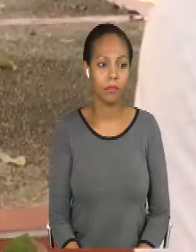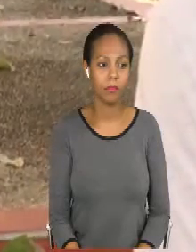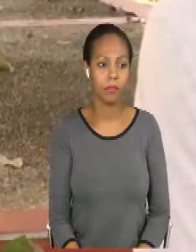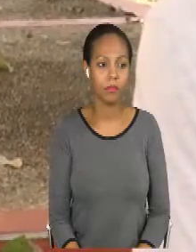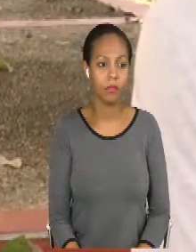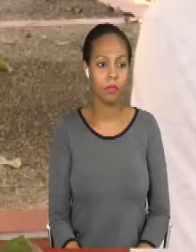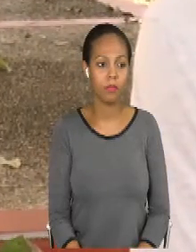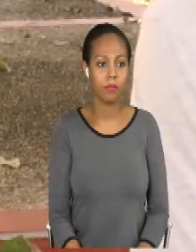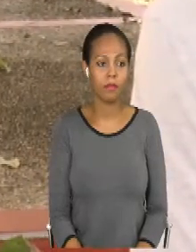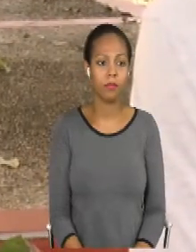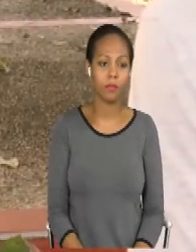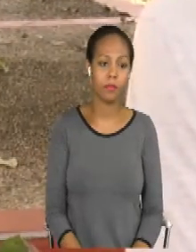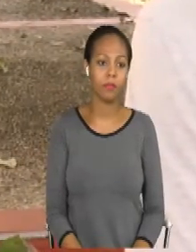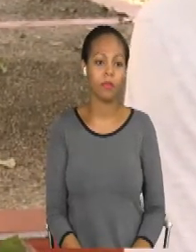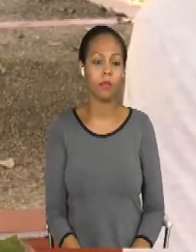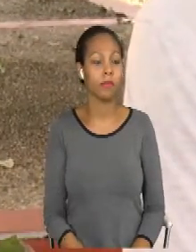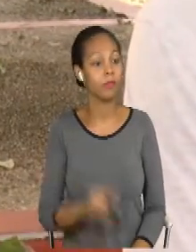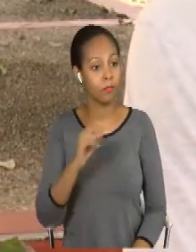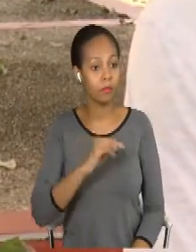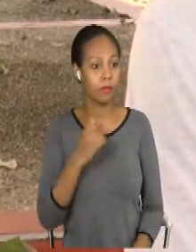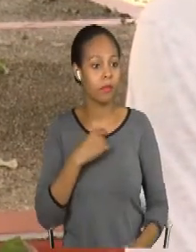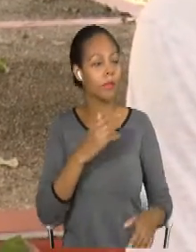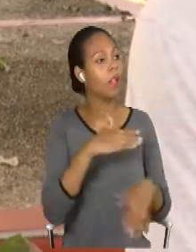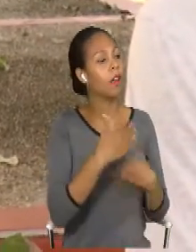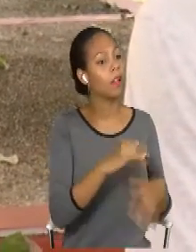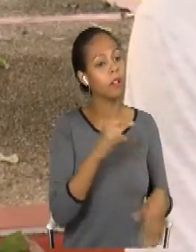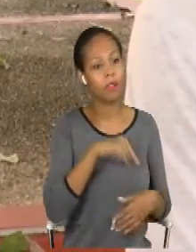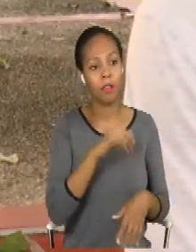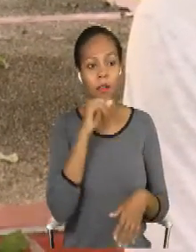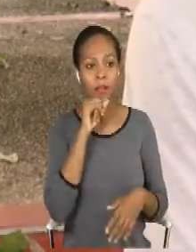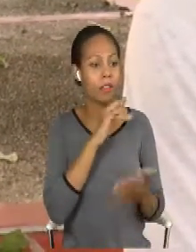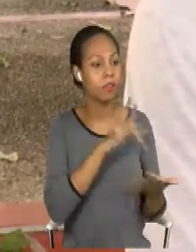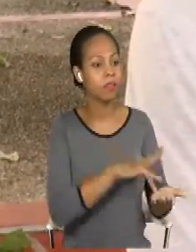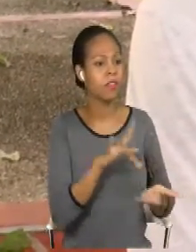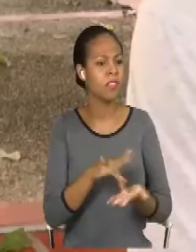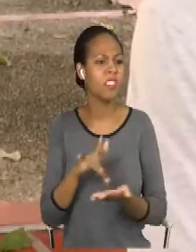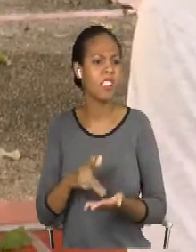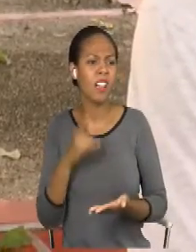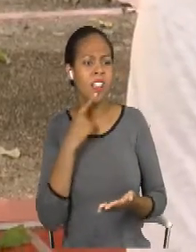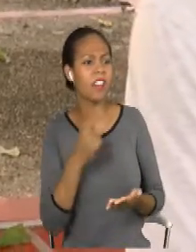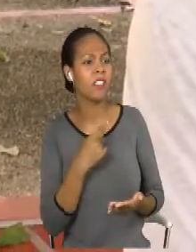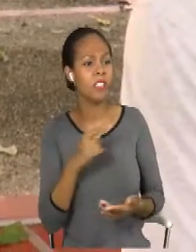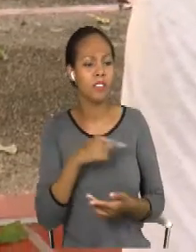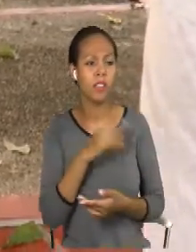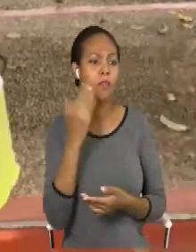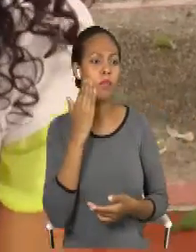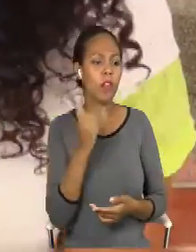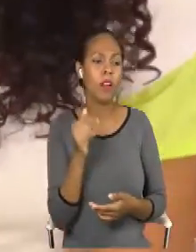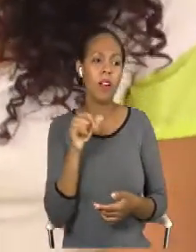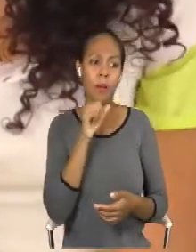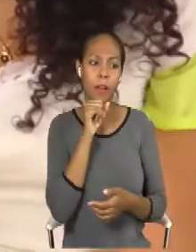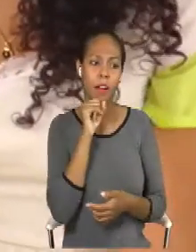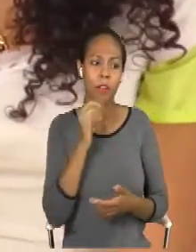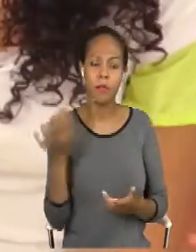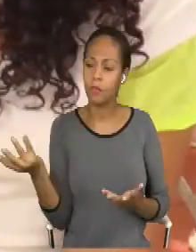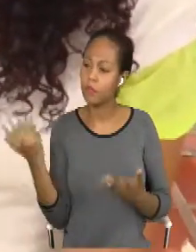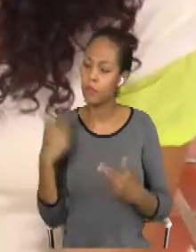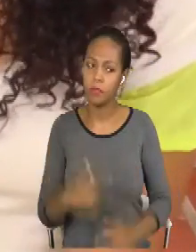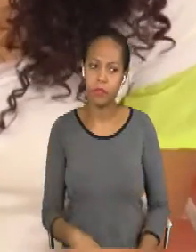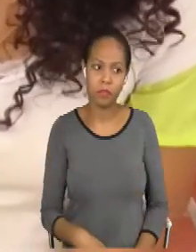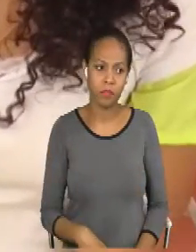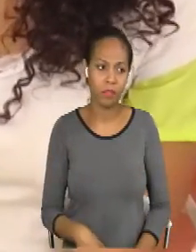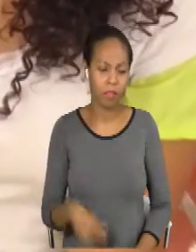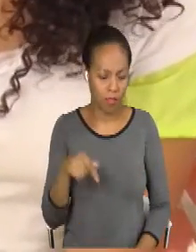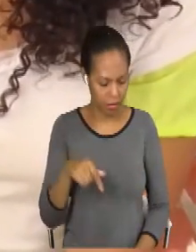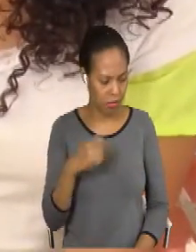El día de hoy salí por las calles de Barranca Bermeja a ver qué nos dicen los barranqueños de las mujeres barranqueñas. Para mí la